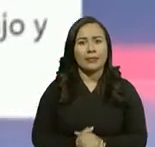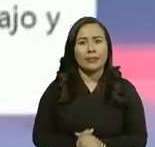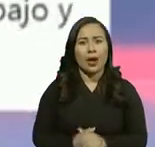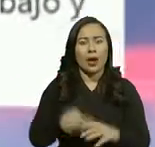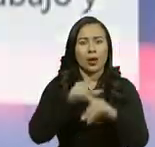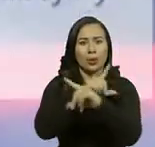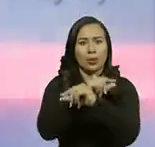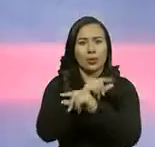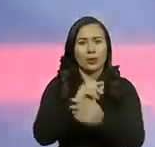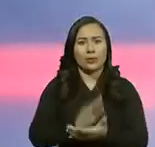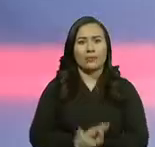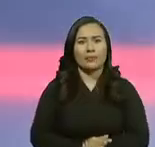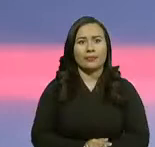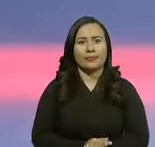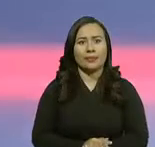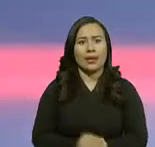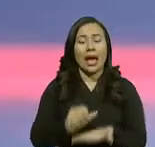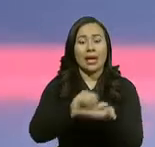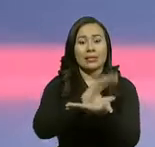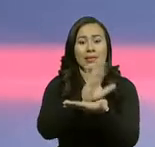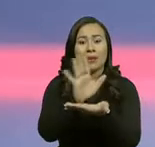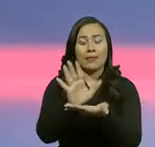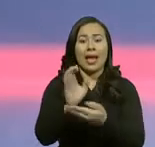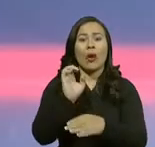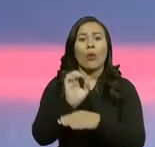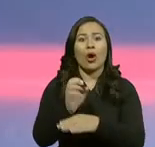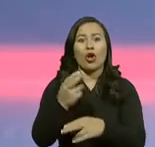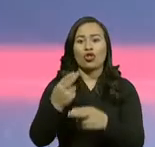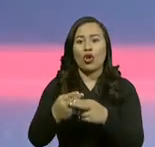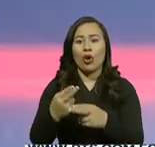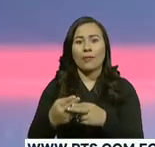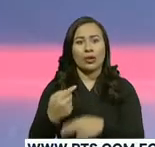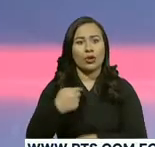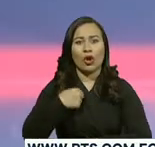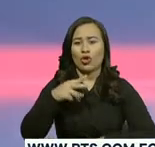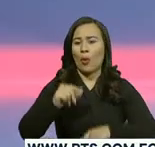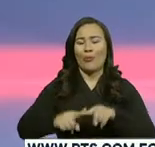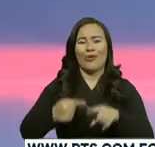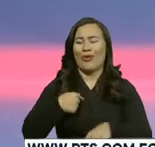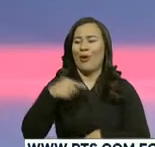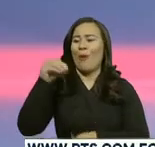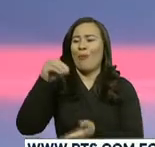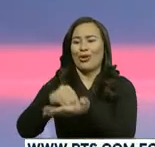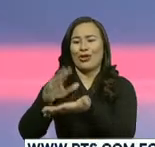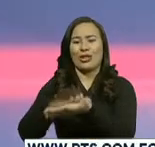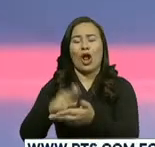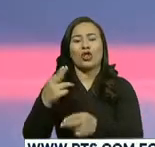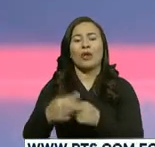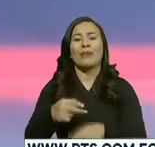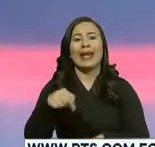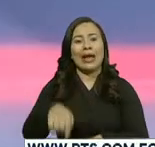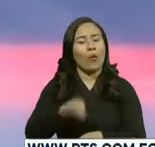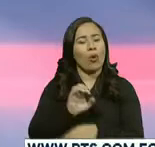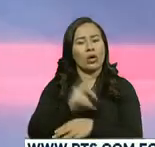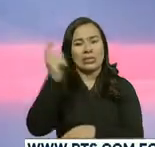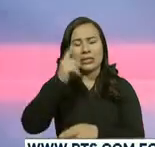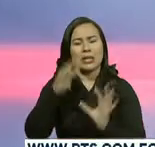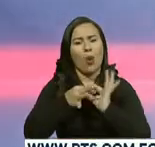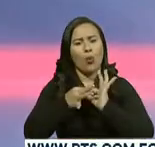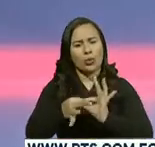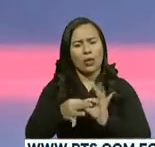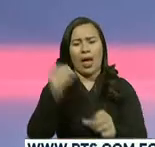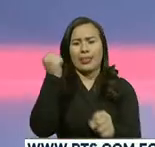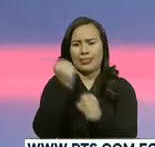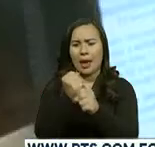tuit dijo: la Asamblea es autoridad nominador y no le corresponde poner nombres. El país necesita más que nunca unidad, trabajo